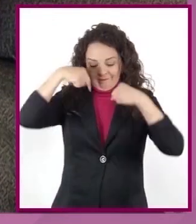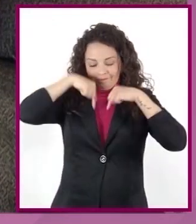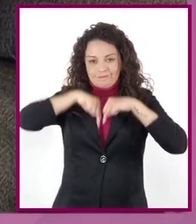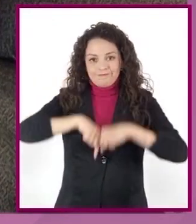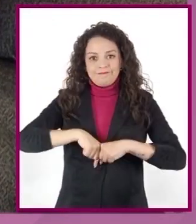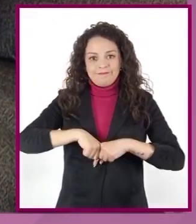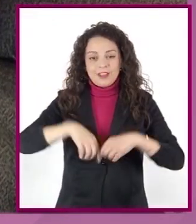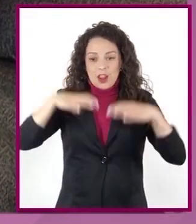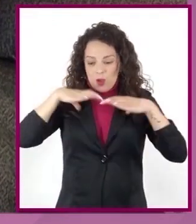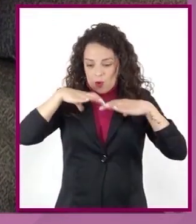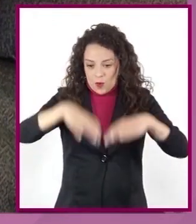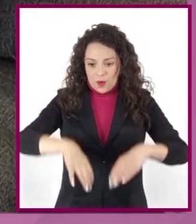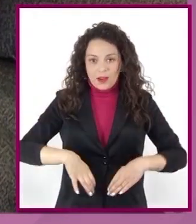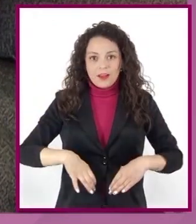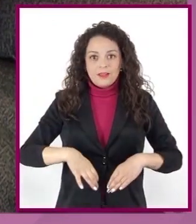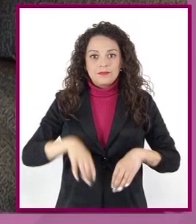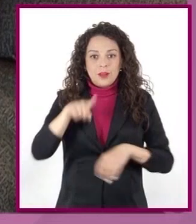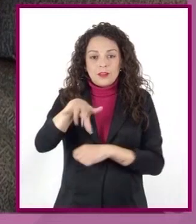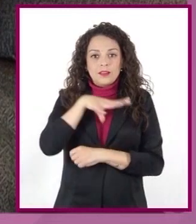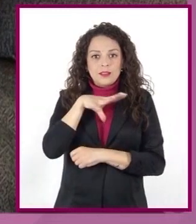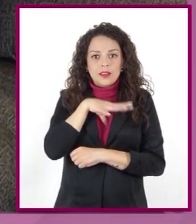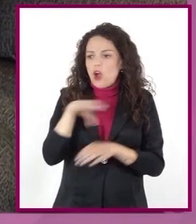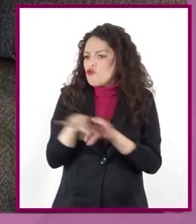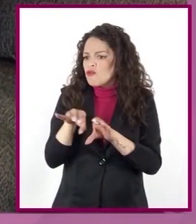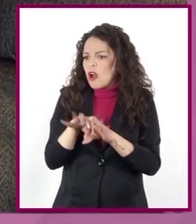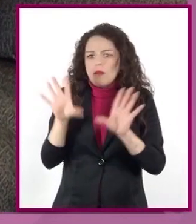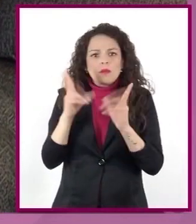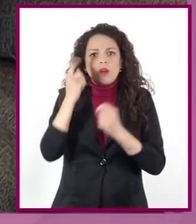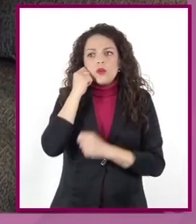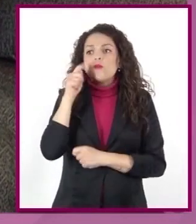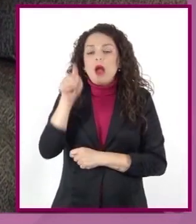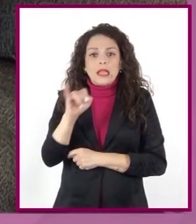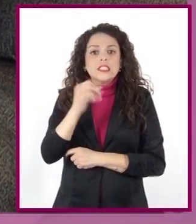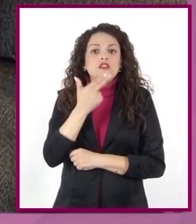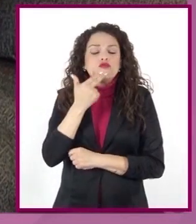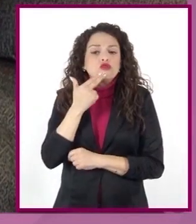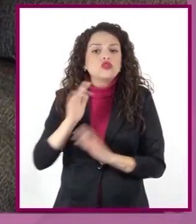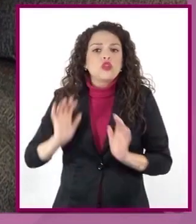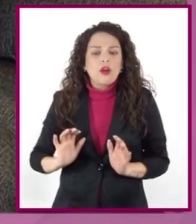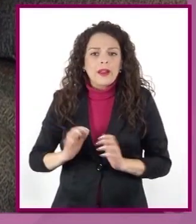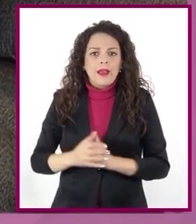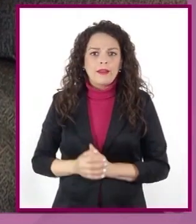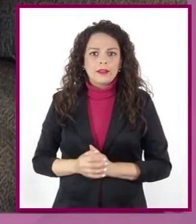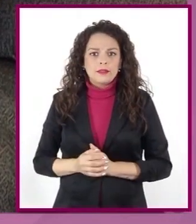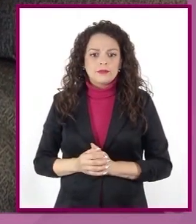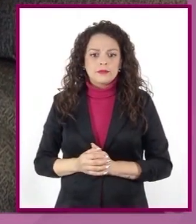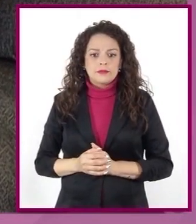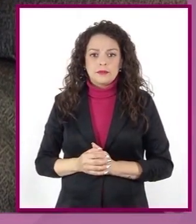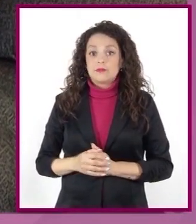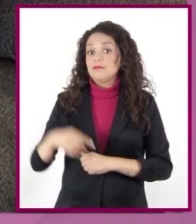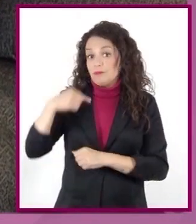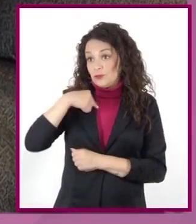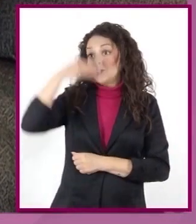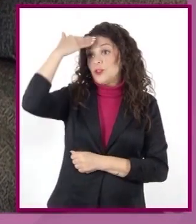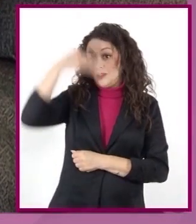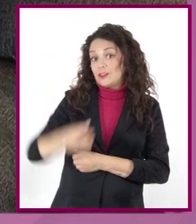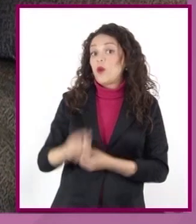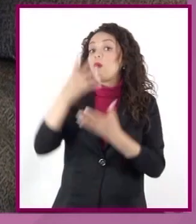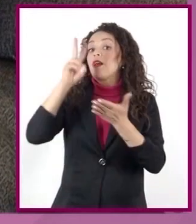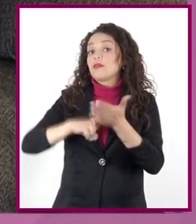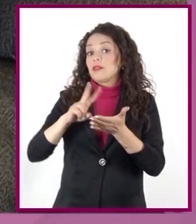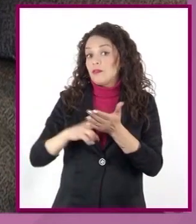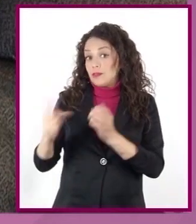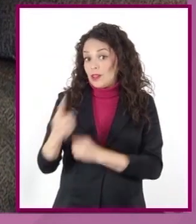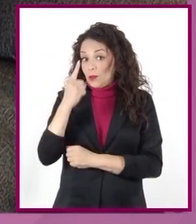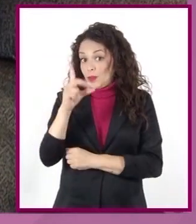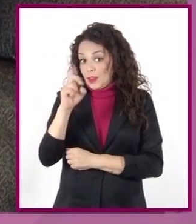cuerpo. Ese cuerpo que tienes, que como lo tengas, te funciona de alguna manera. Créeme que yo sé cuánto vale un dedo. Yo